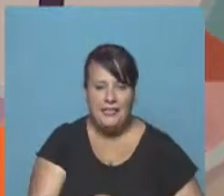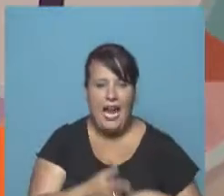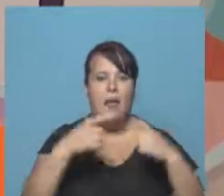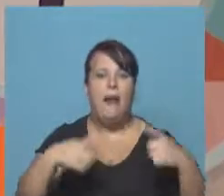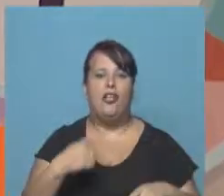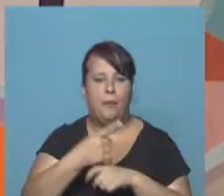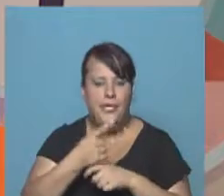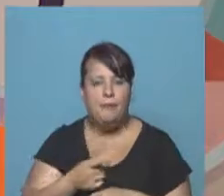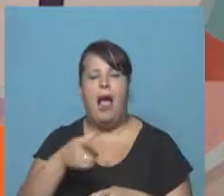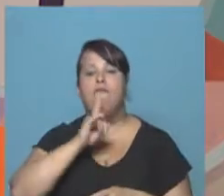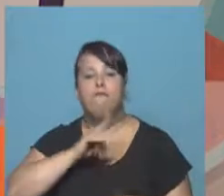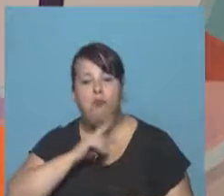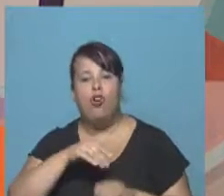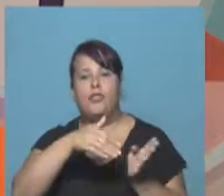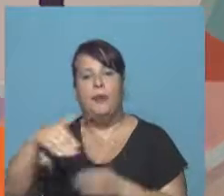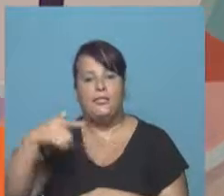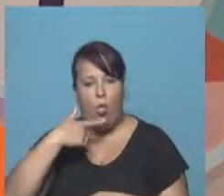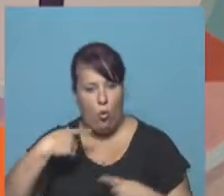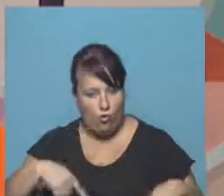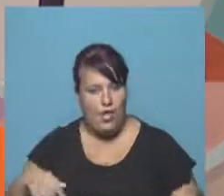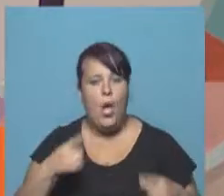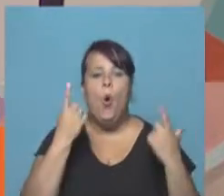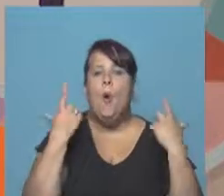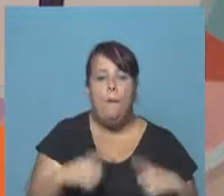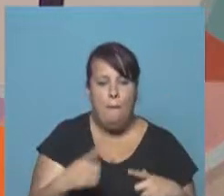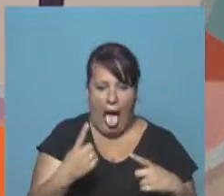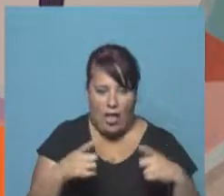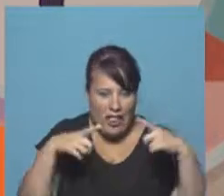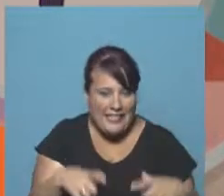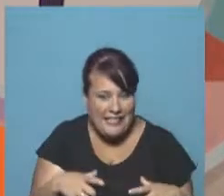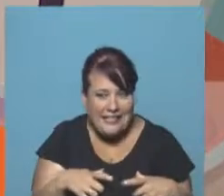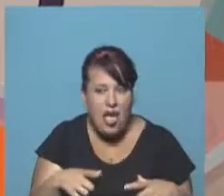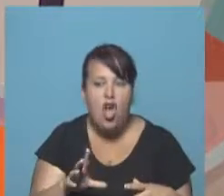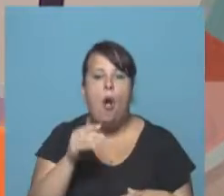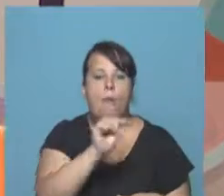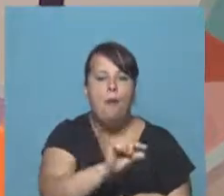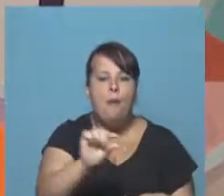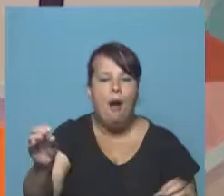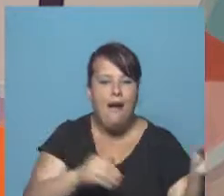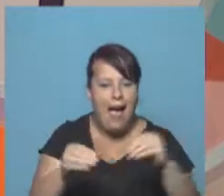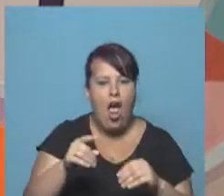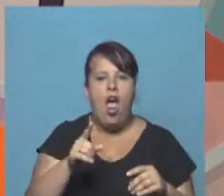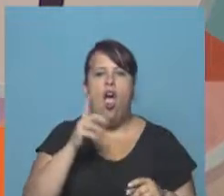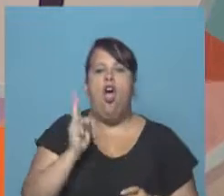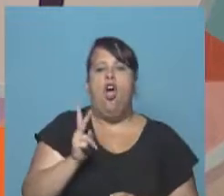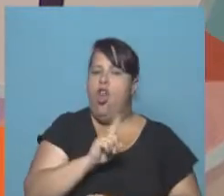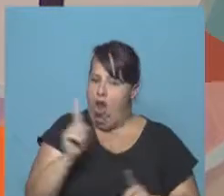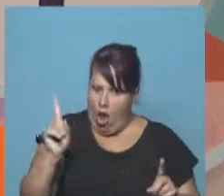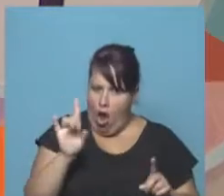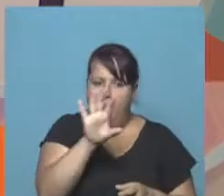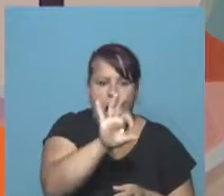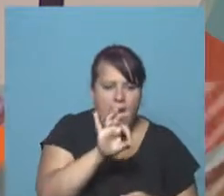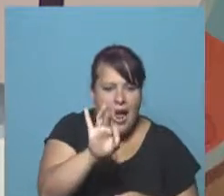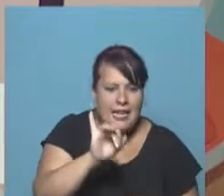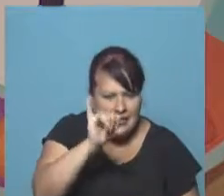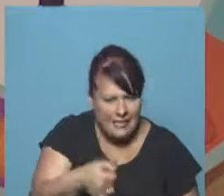plato principal tienes un postre y una mesa dulce uso un plato chico quizás para cada uno de esos no te limites en lo que elegís en la